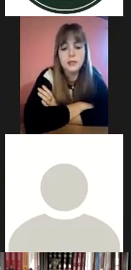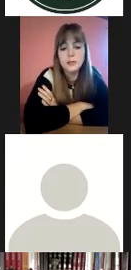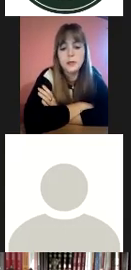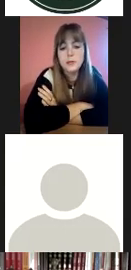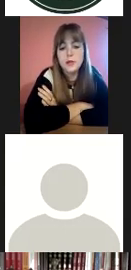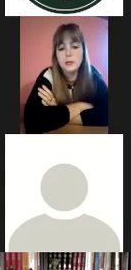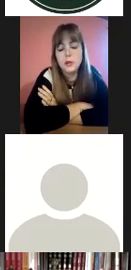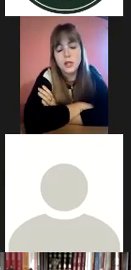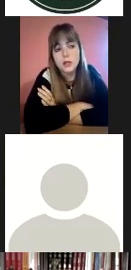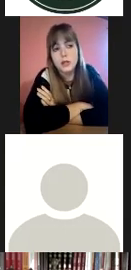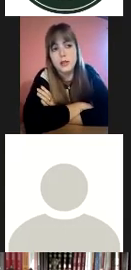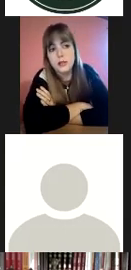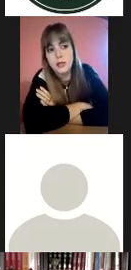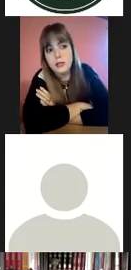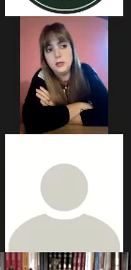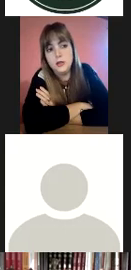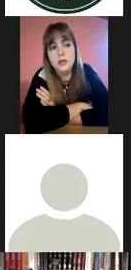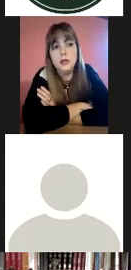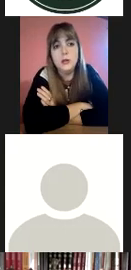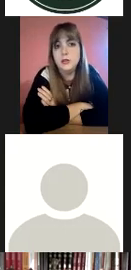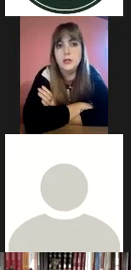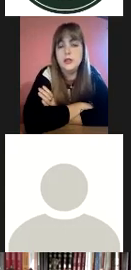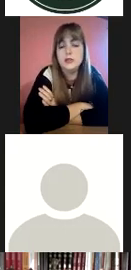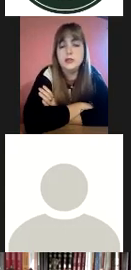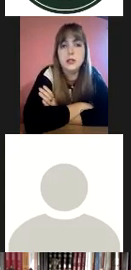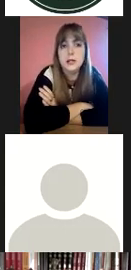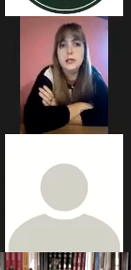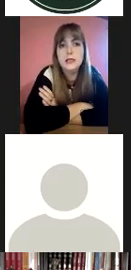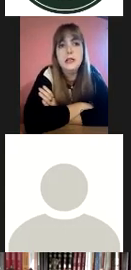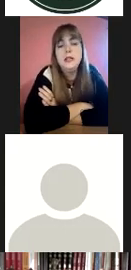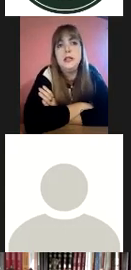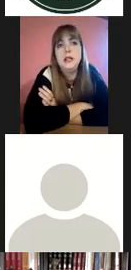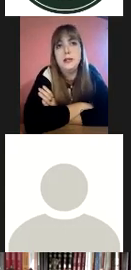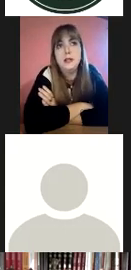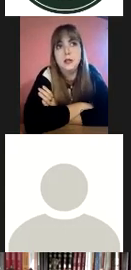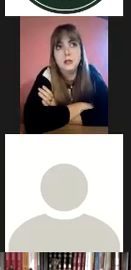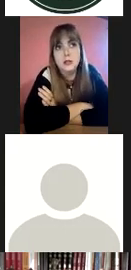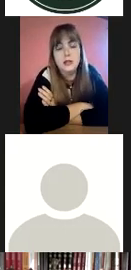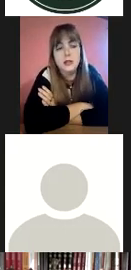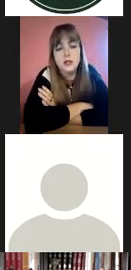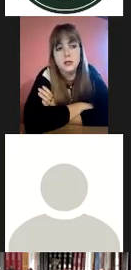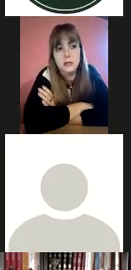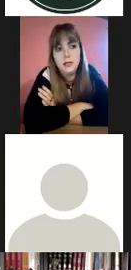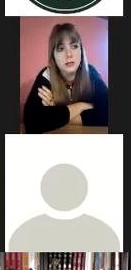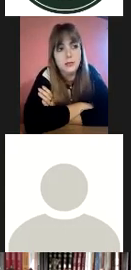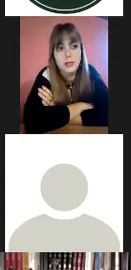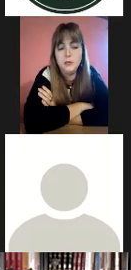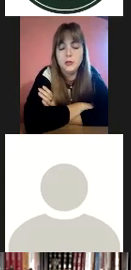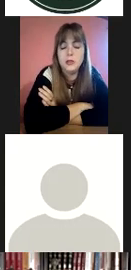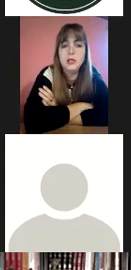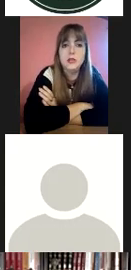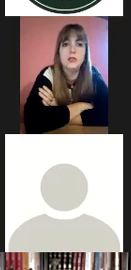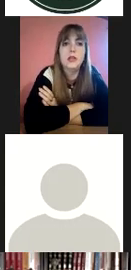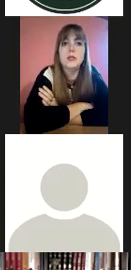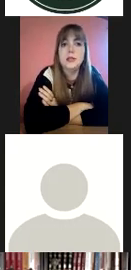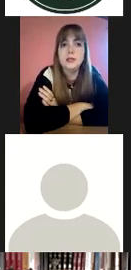Totalmente, sí. Mismo en el proyecto es de castración y de educación en derechos animales, y en la parte de educación en derechos animales explicamos